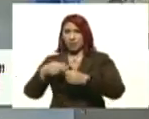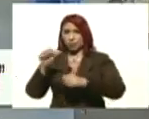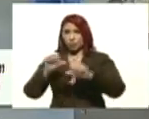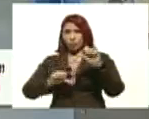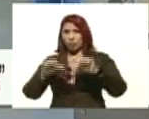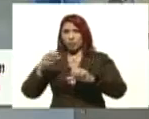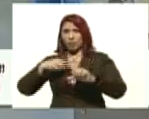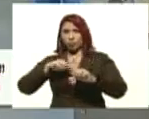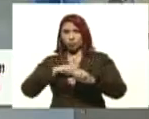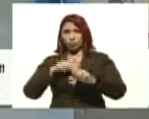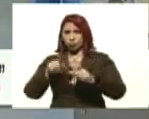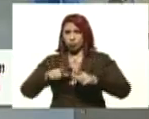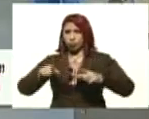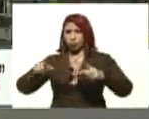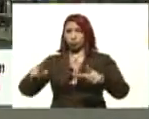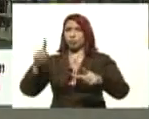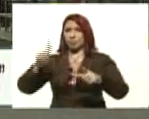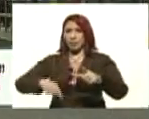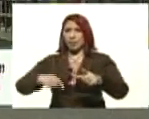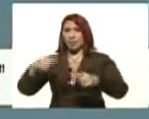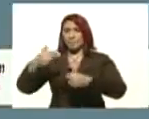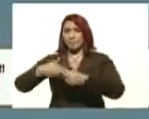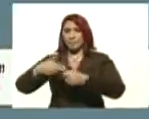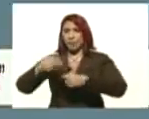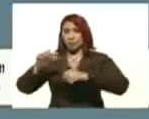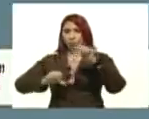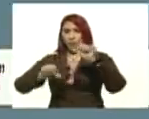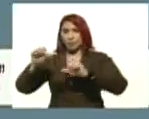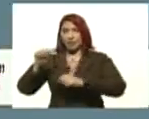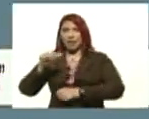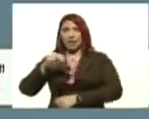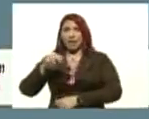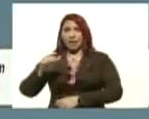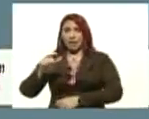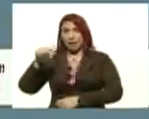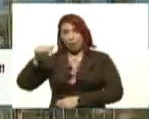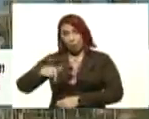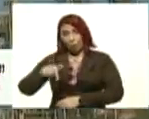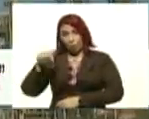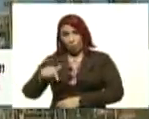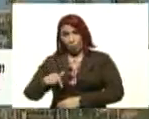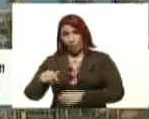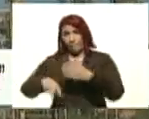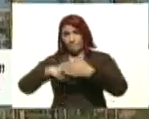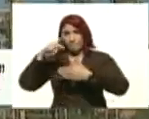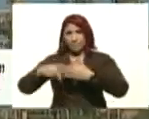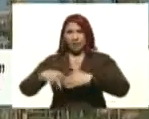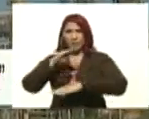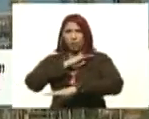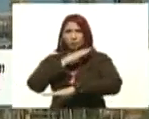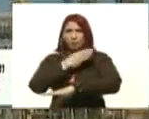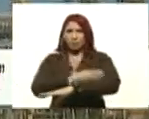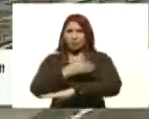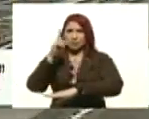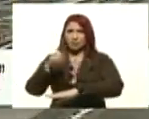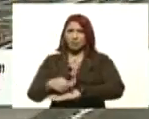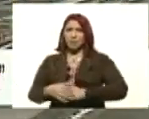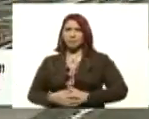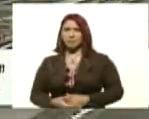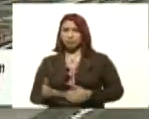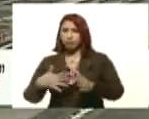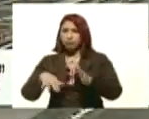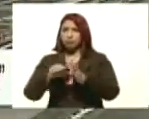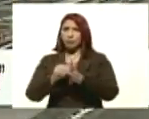inmediaciones, presidente, de la petroquímica Ana María Campos. Hoy es un plan de fortalecimiento y de reflotamiento